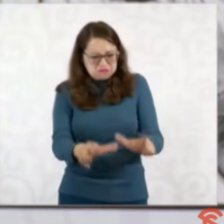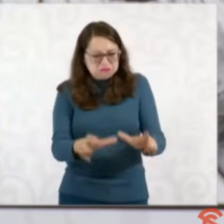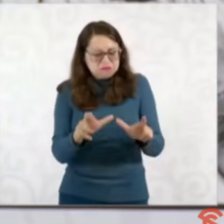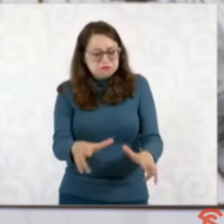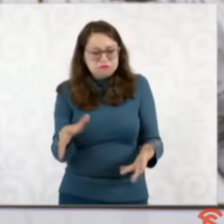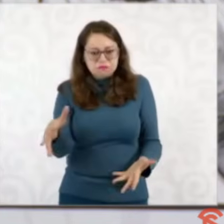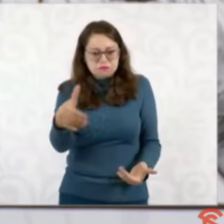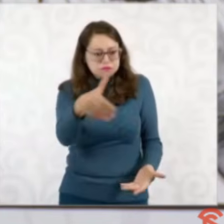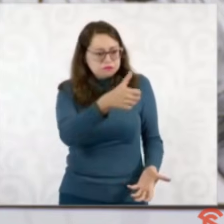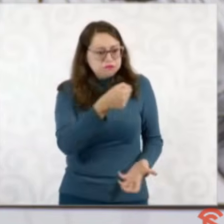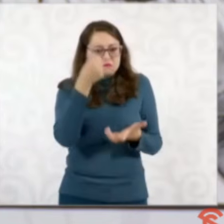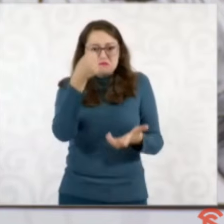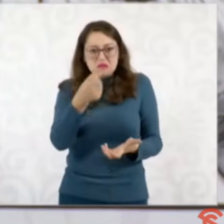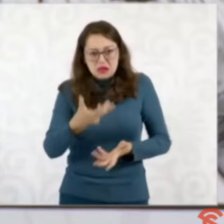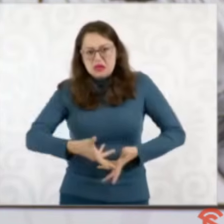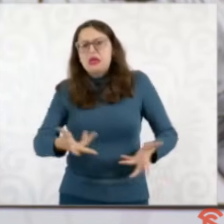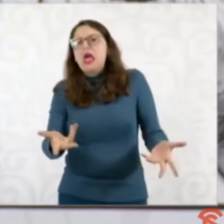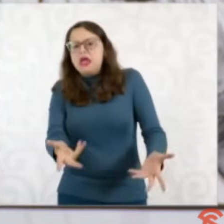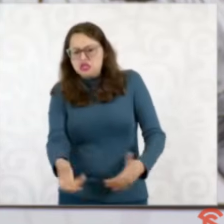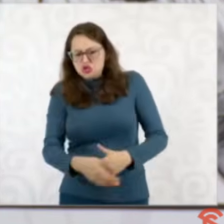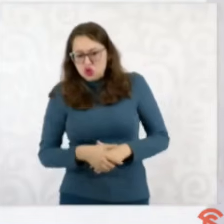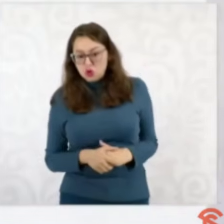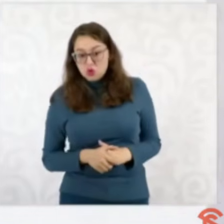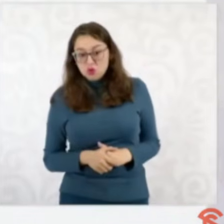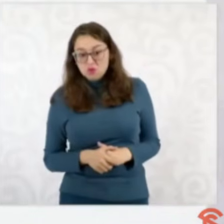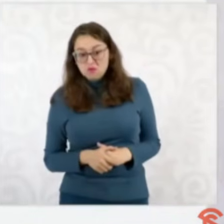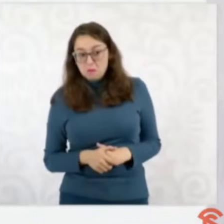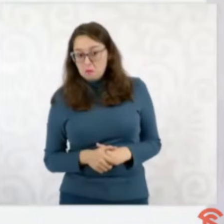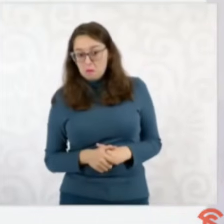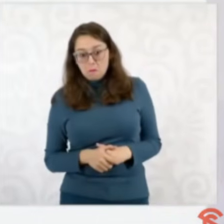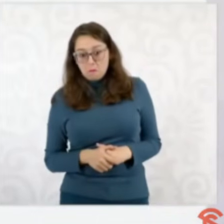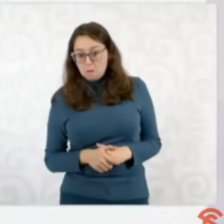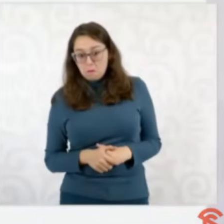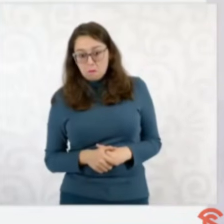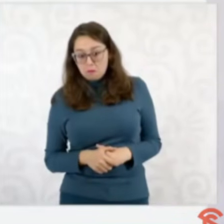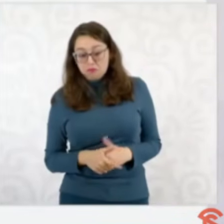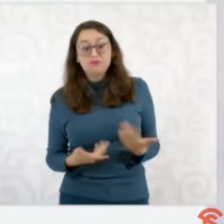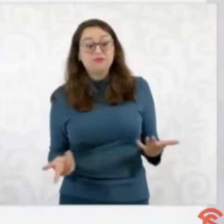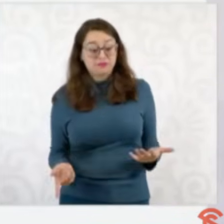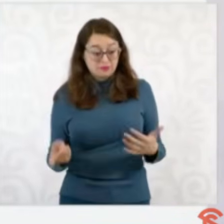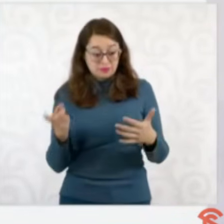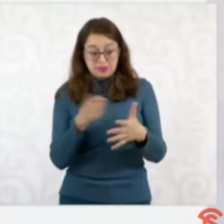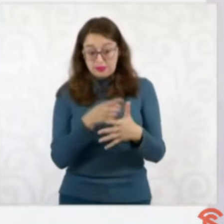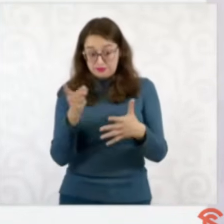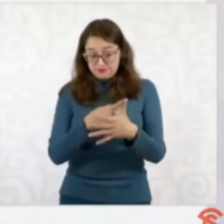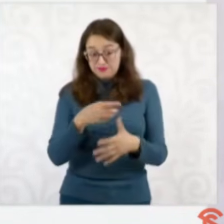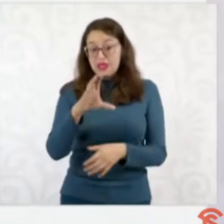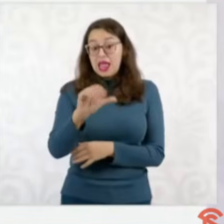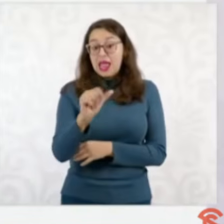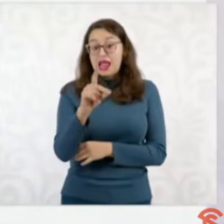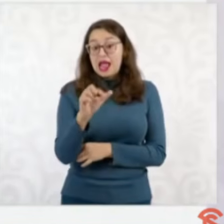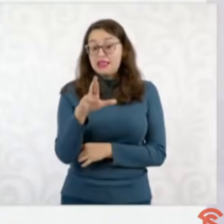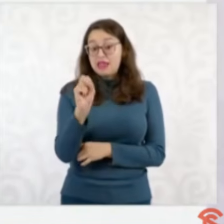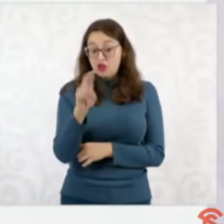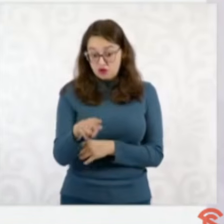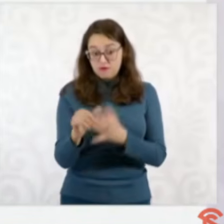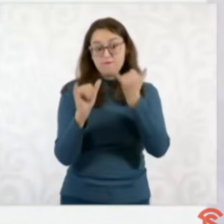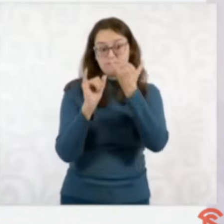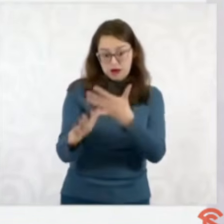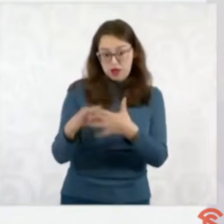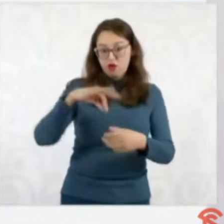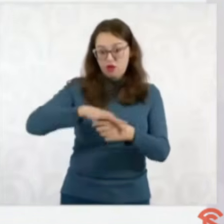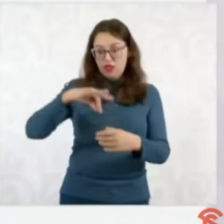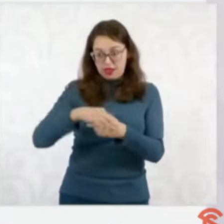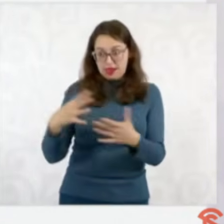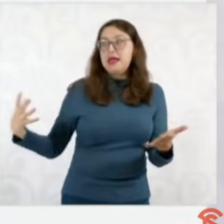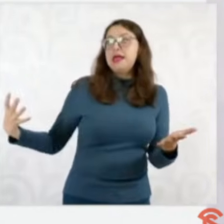Y luego Calderón, que también llega con un fraude electoral y se inventa la guerra contra el narco y deja